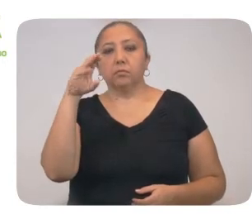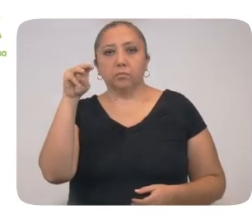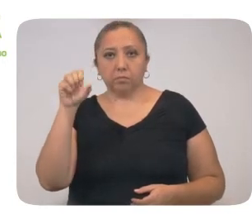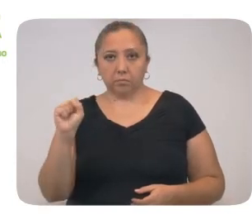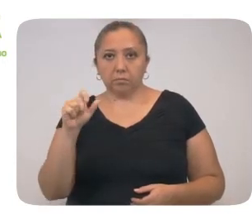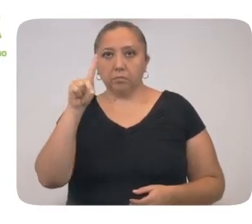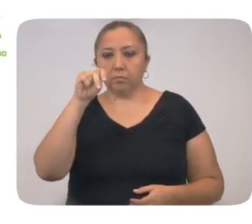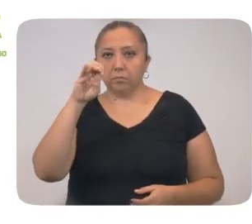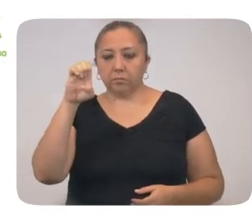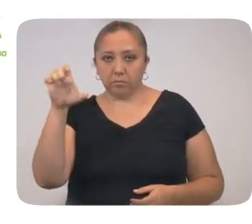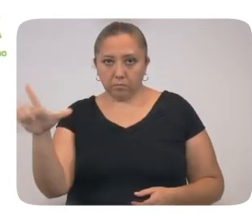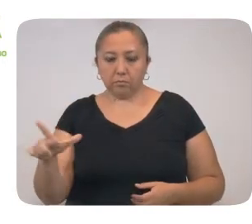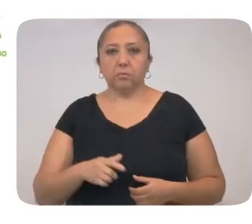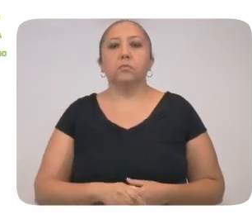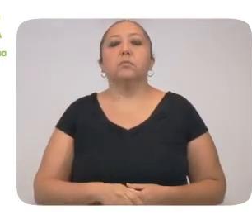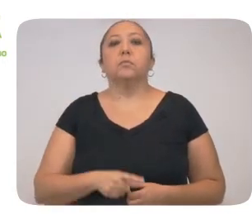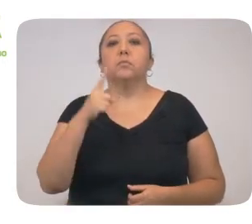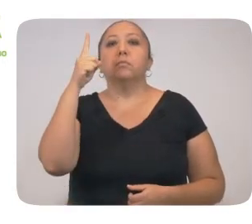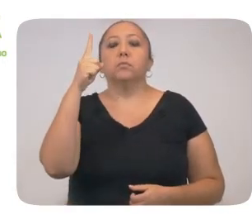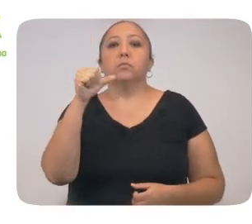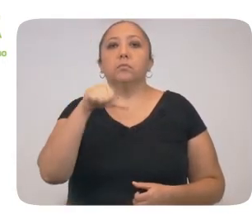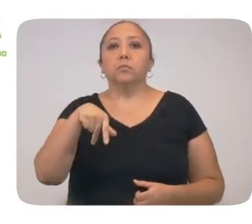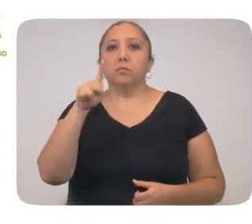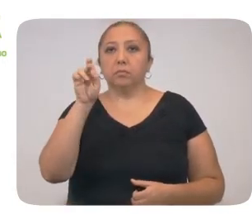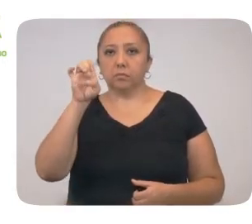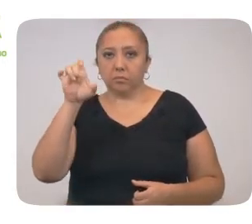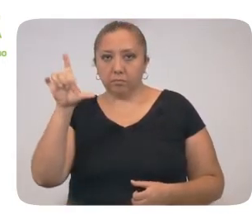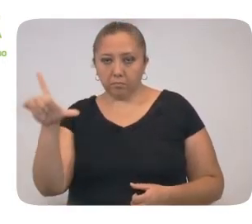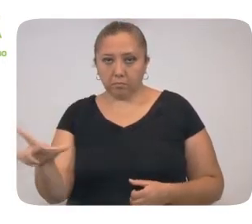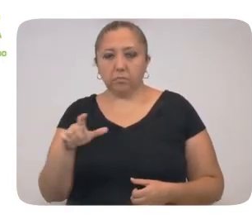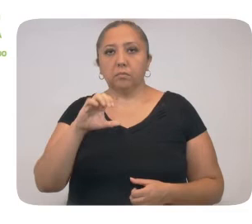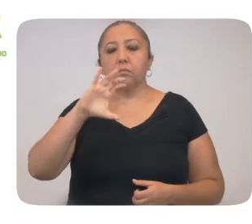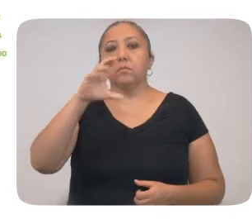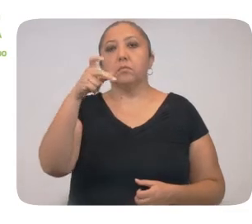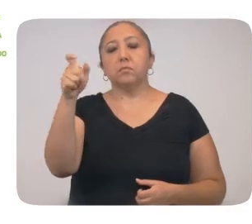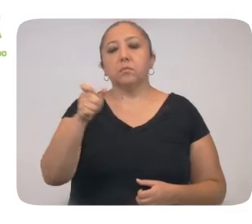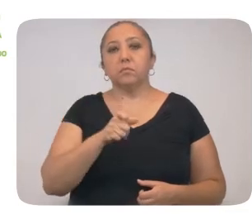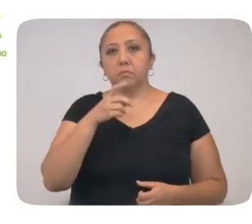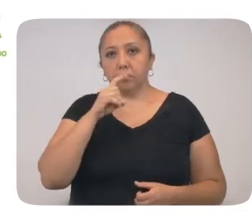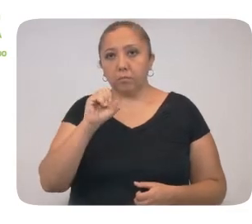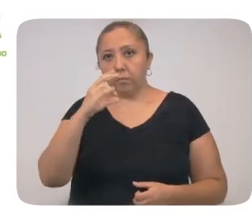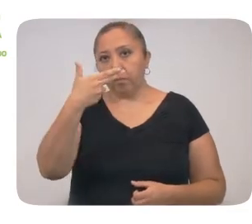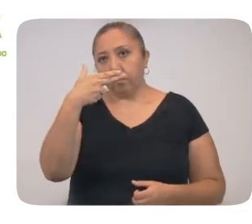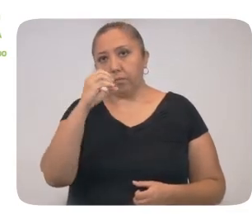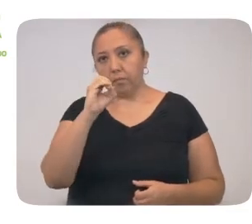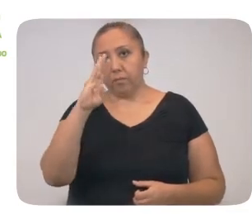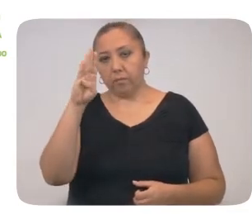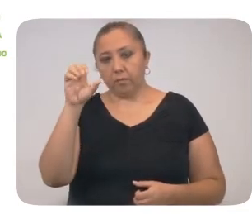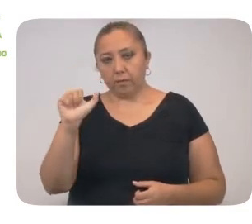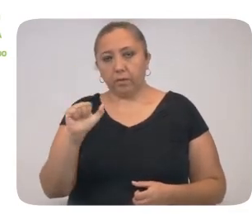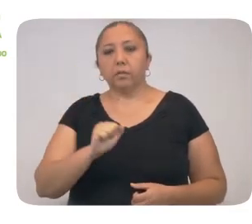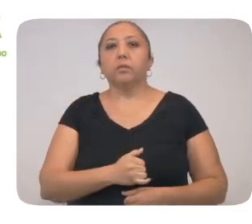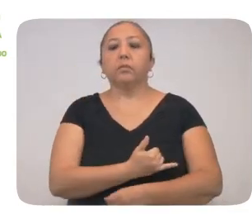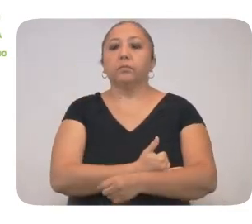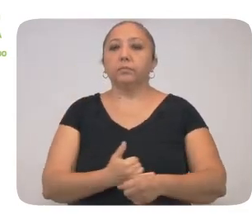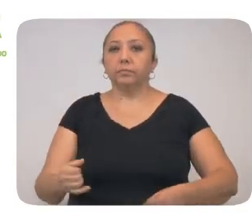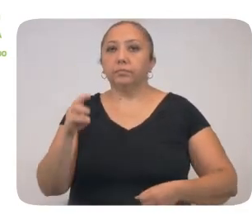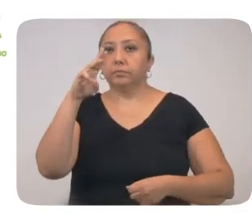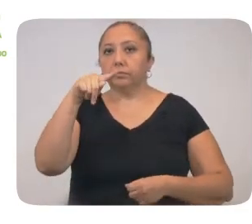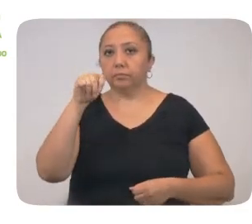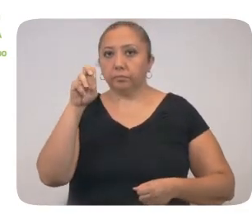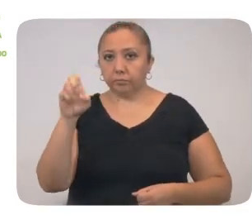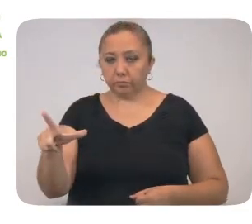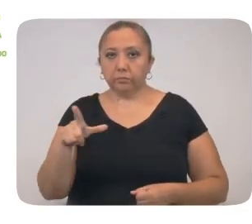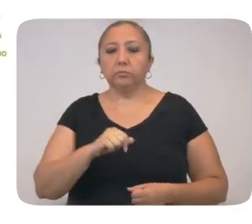Tecash, Ticul y Tizimín, y 1 en Aquil, Canzacap, Chiquinzonot, Jocabá, Izamal, Motul,